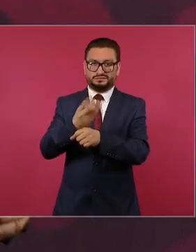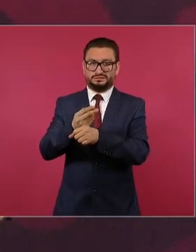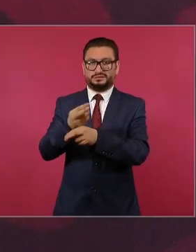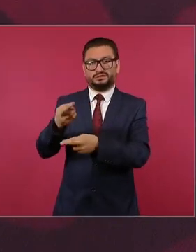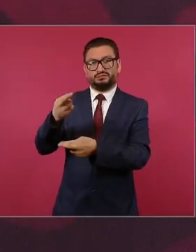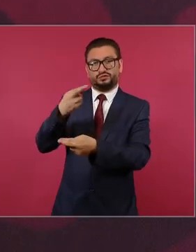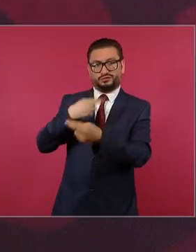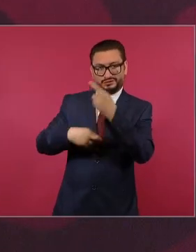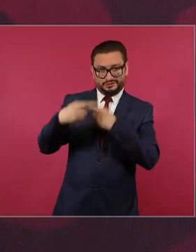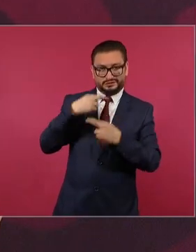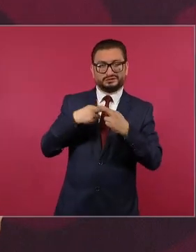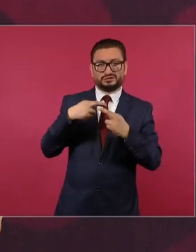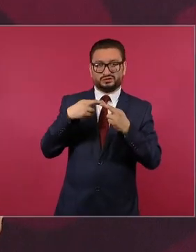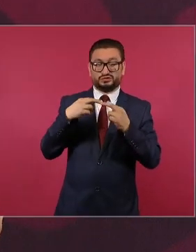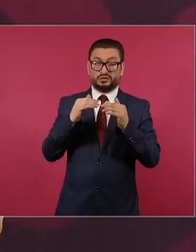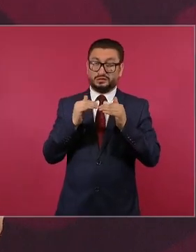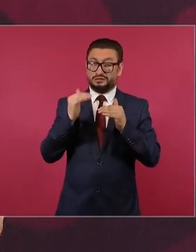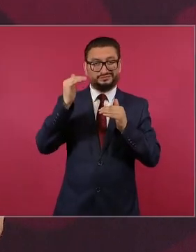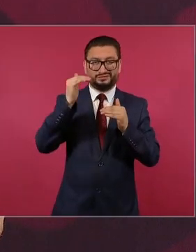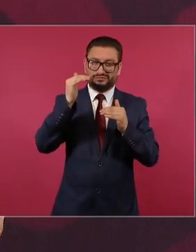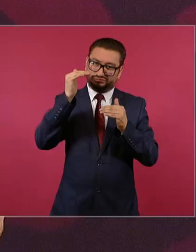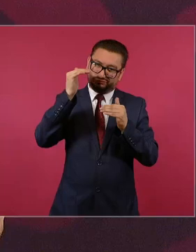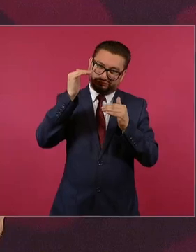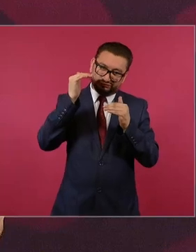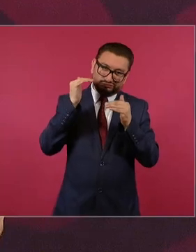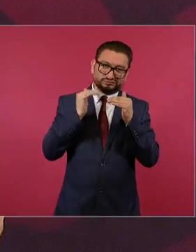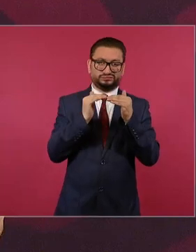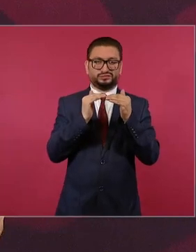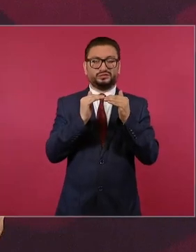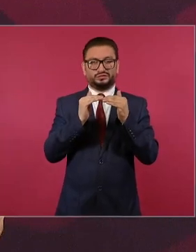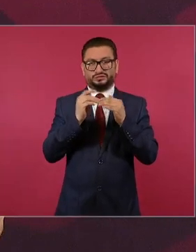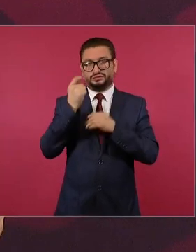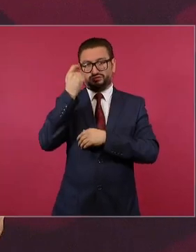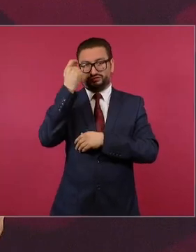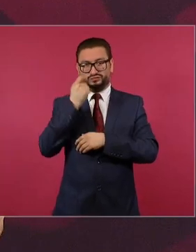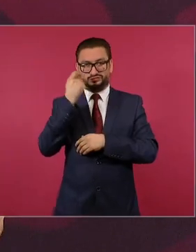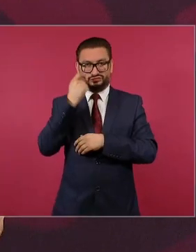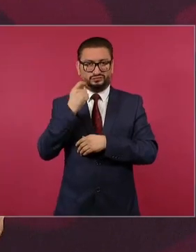Regresó a la edad de jubilación